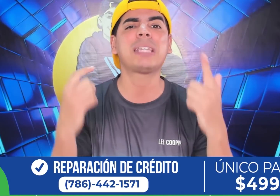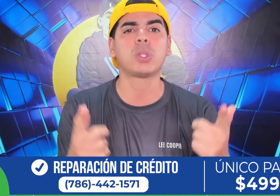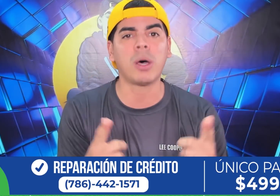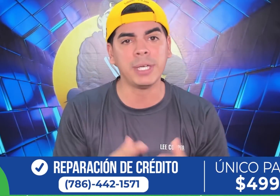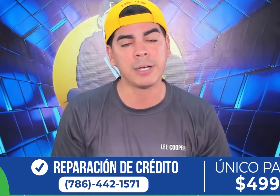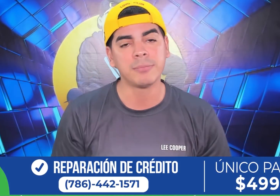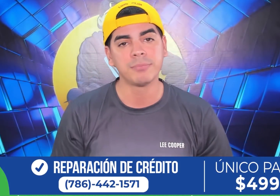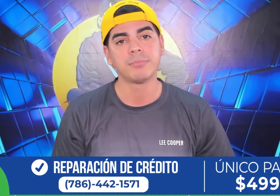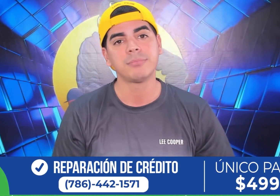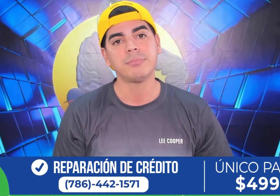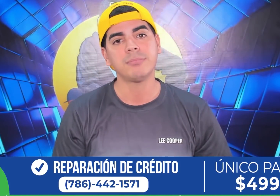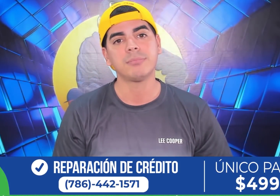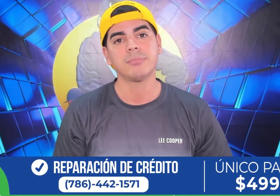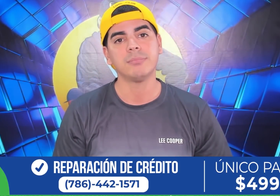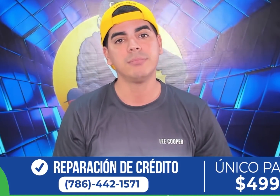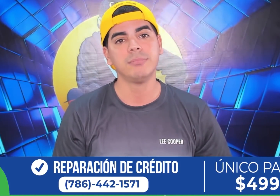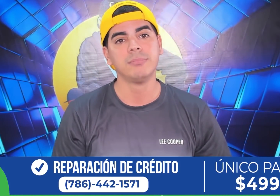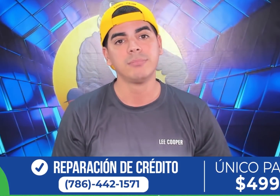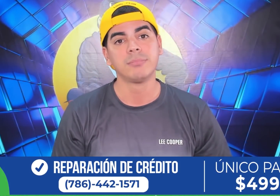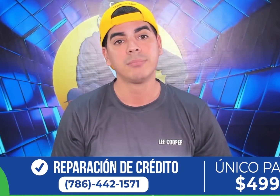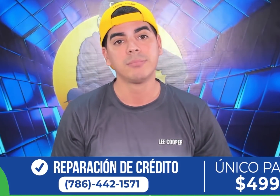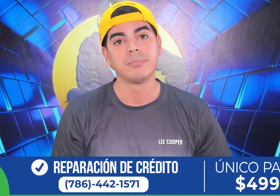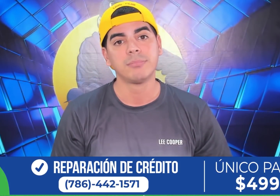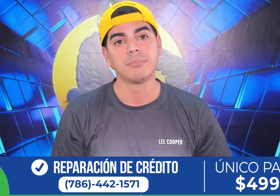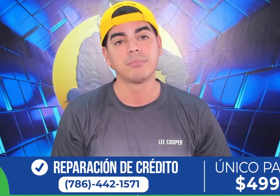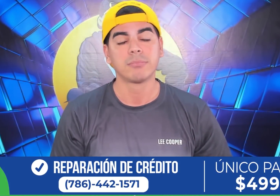más fuerte todavía.